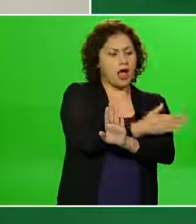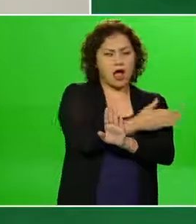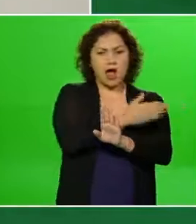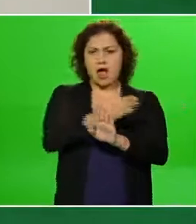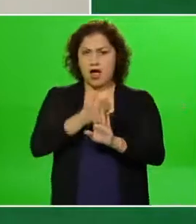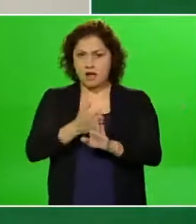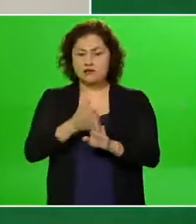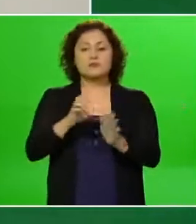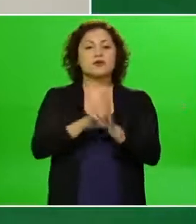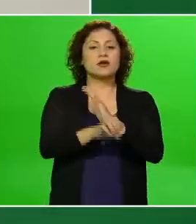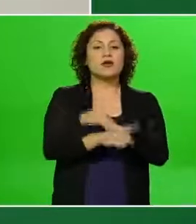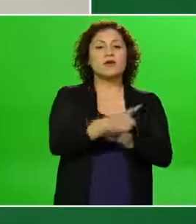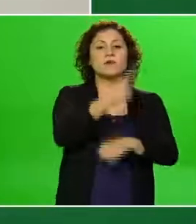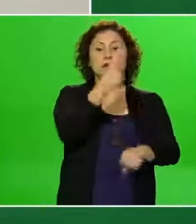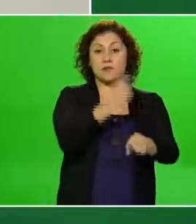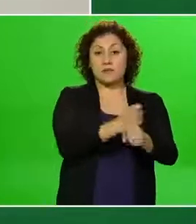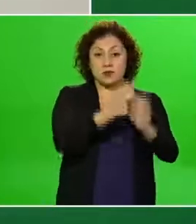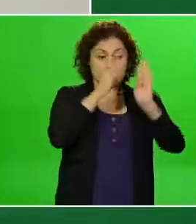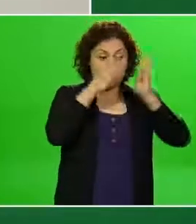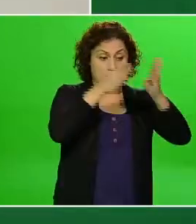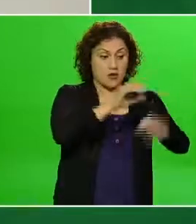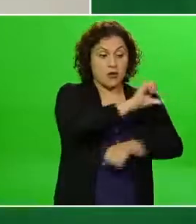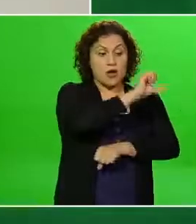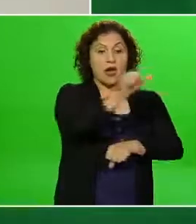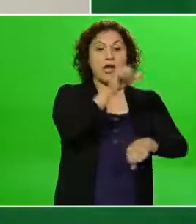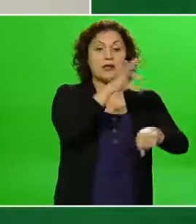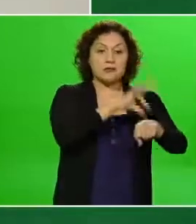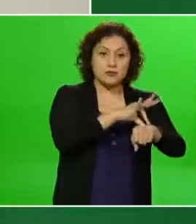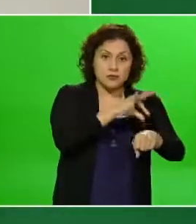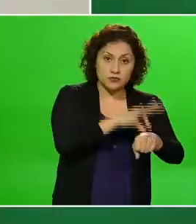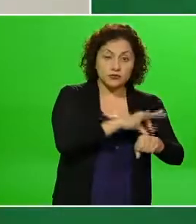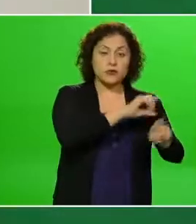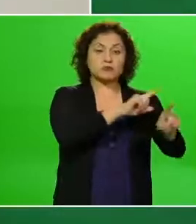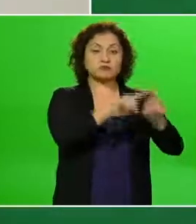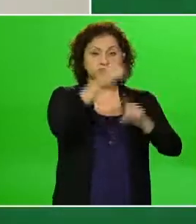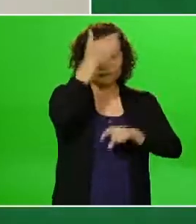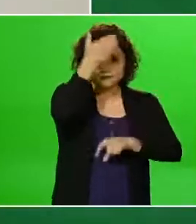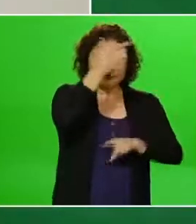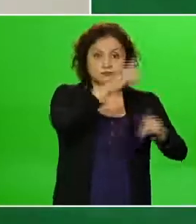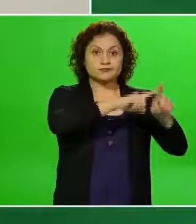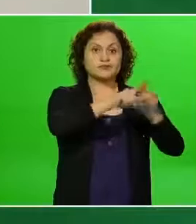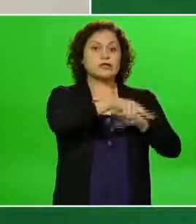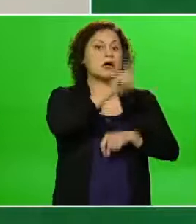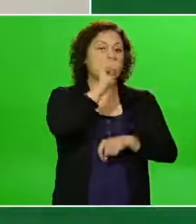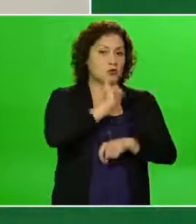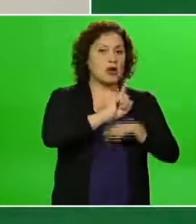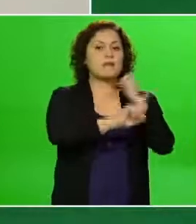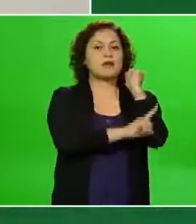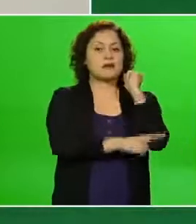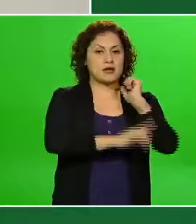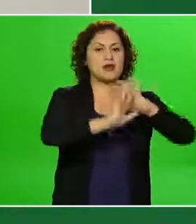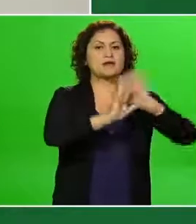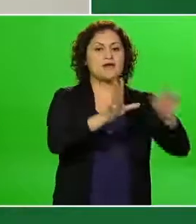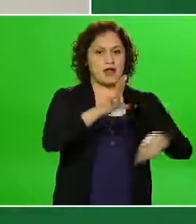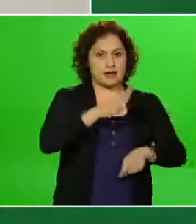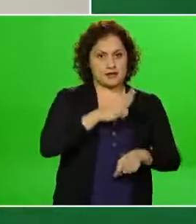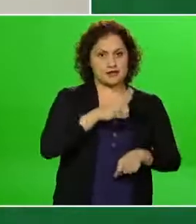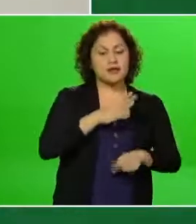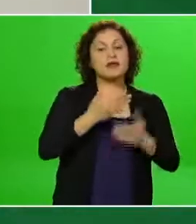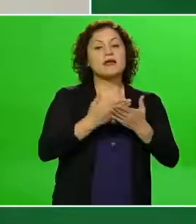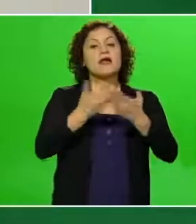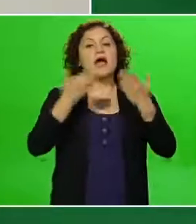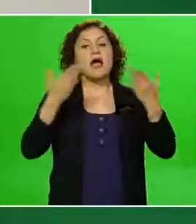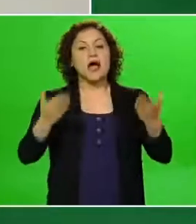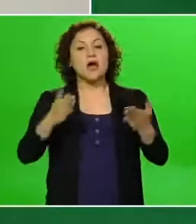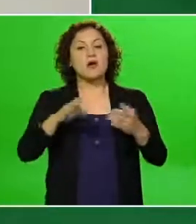el primer grupo donde ya se estaban vacunando mujeres embarazadas, más ahora este segundo grupo que es mucho más grande obviamente porque ahora es una